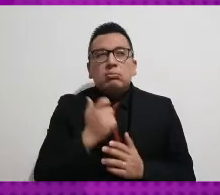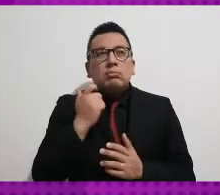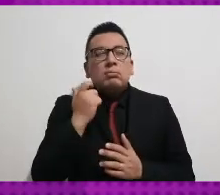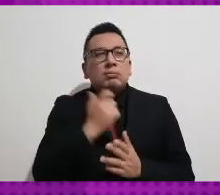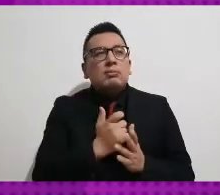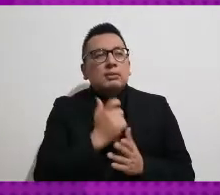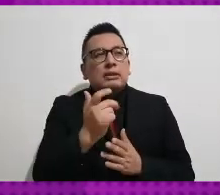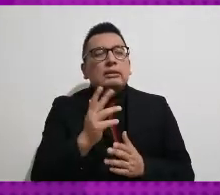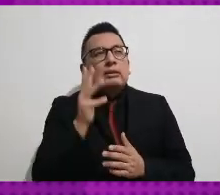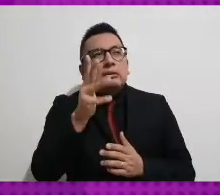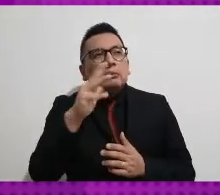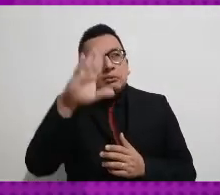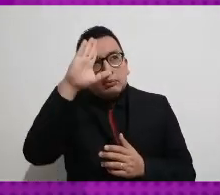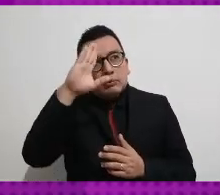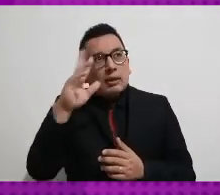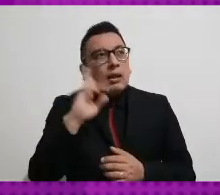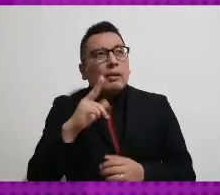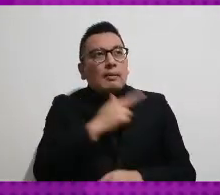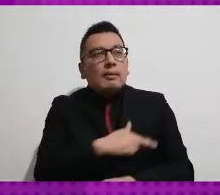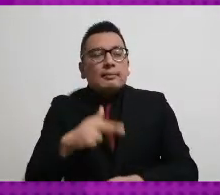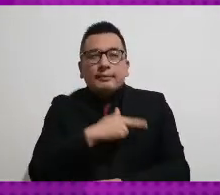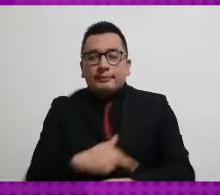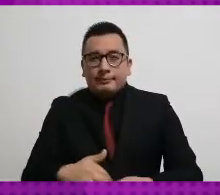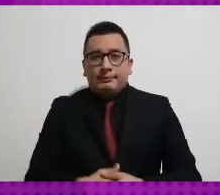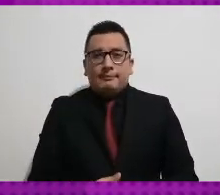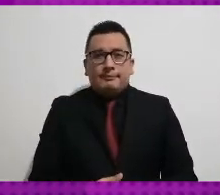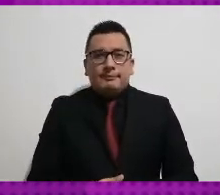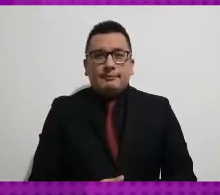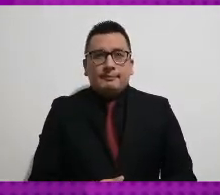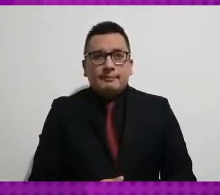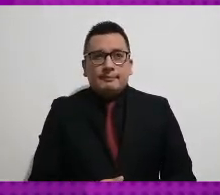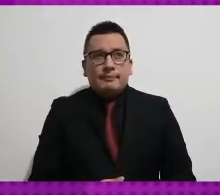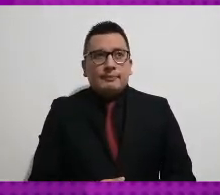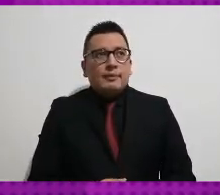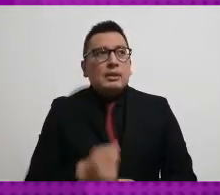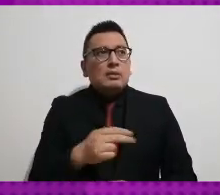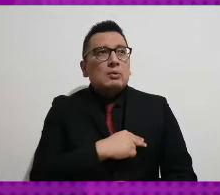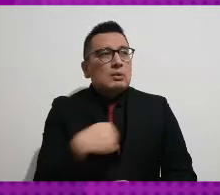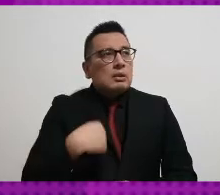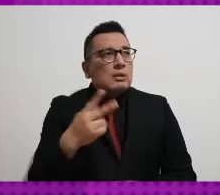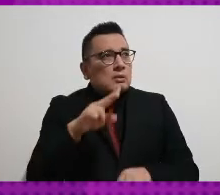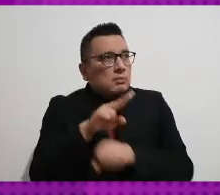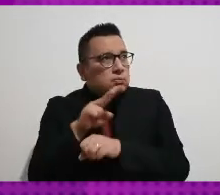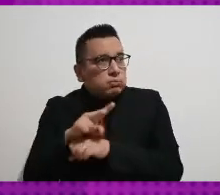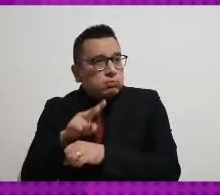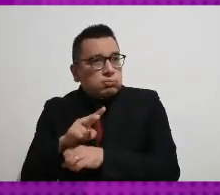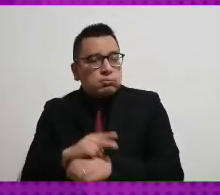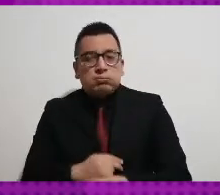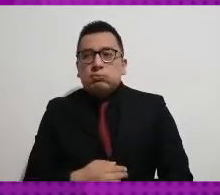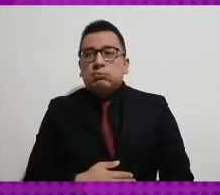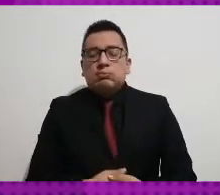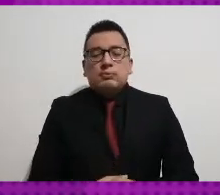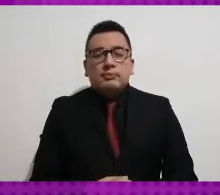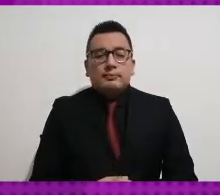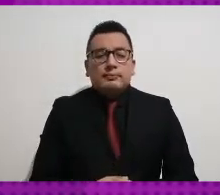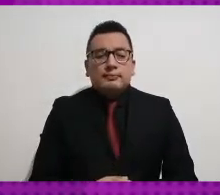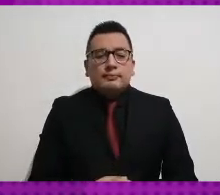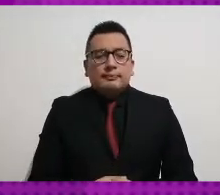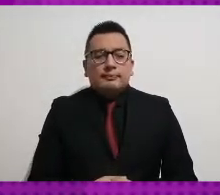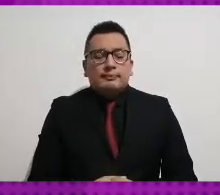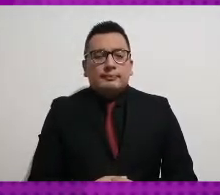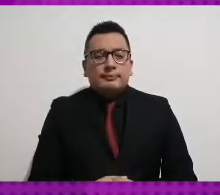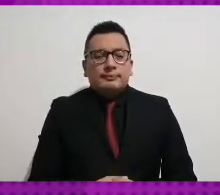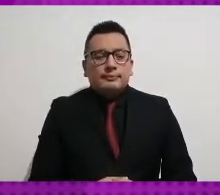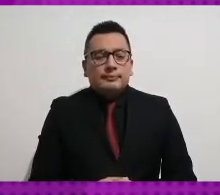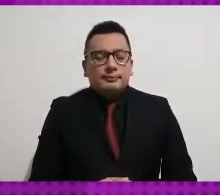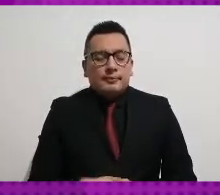o programática. Esto es, que se revise que las actividades realizadas por el ente